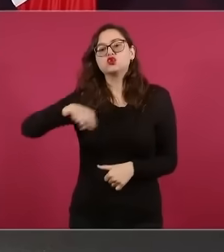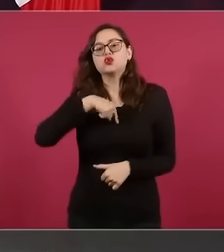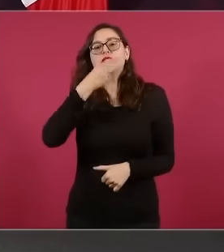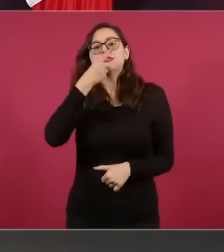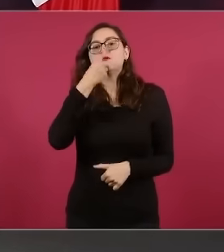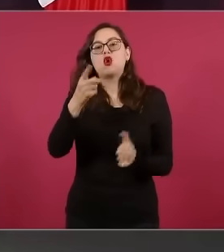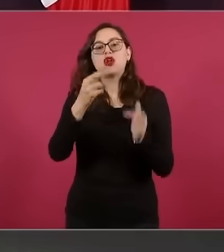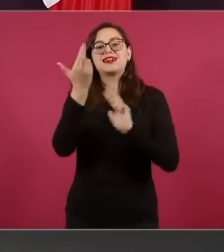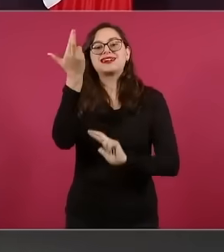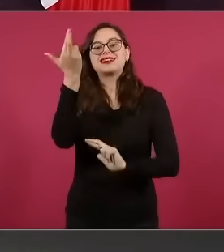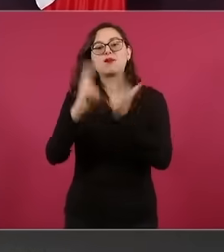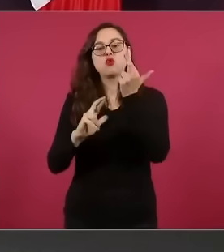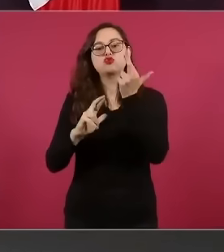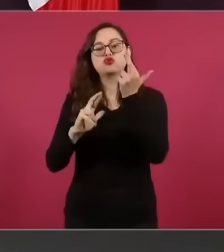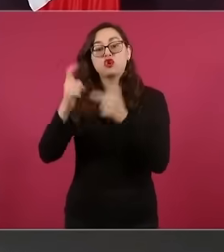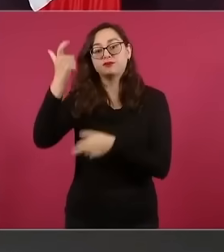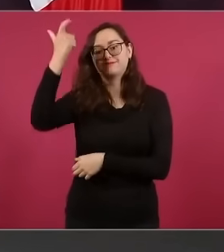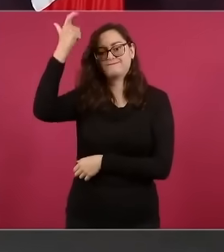La